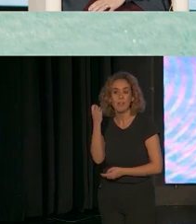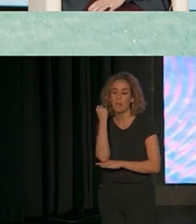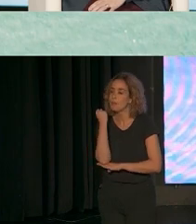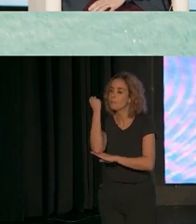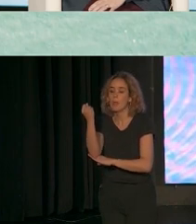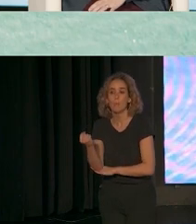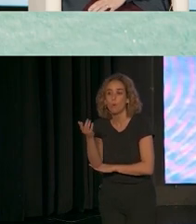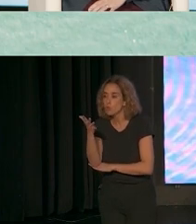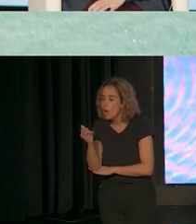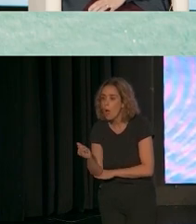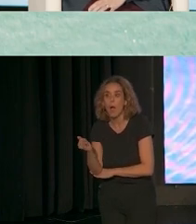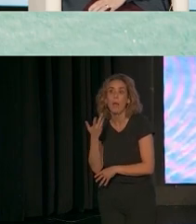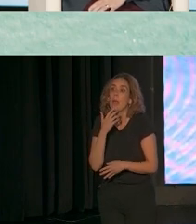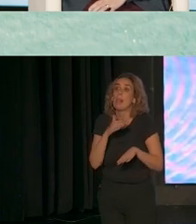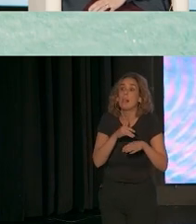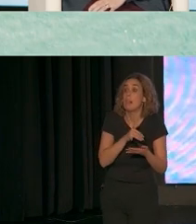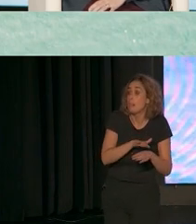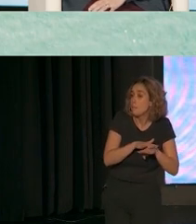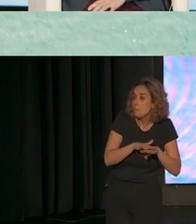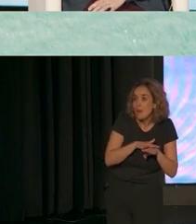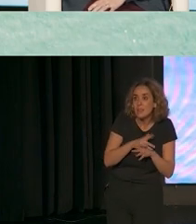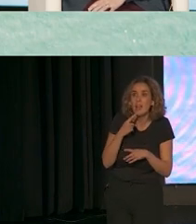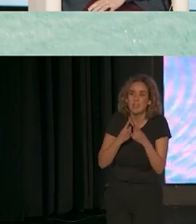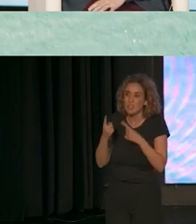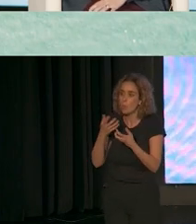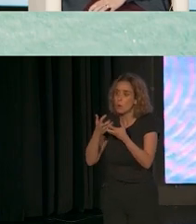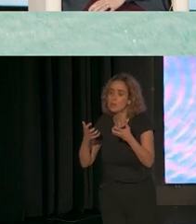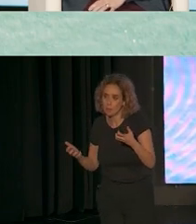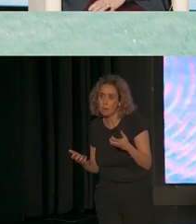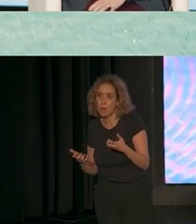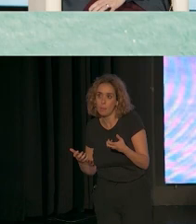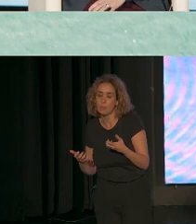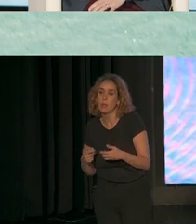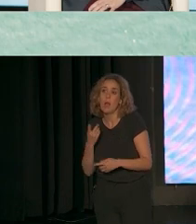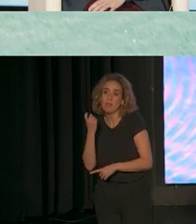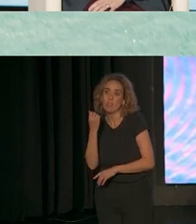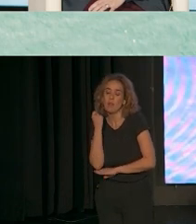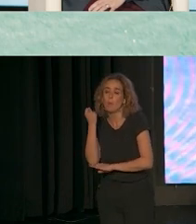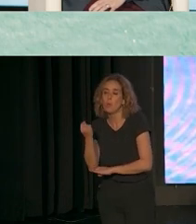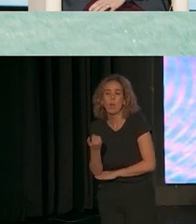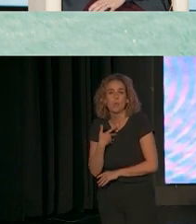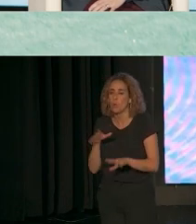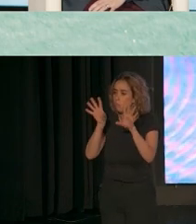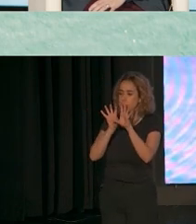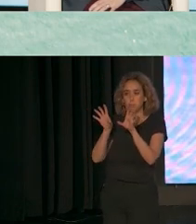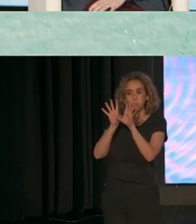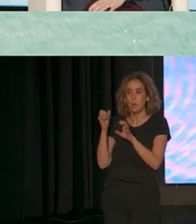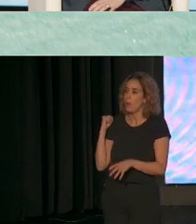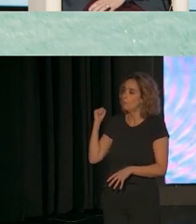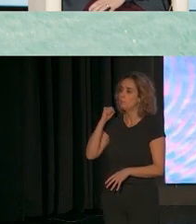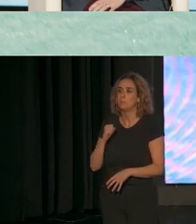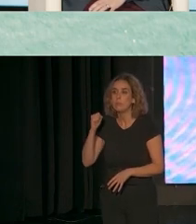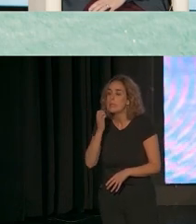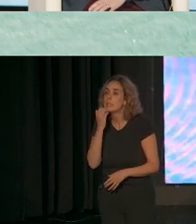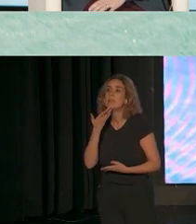desde moderadas a severas. Y he aprendido muchísimo a lo largo del tiempo sobre las personas, sobre cómo pueden ayudar,